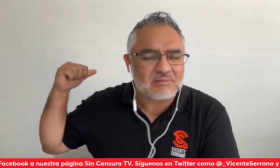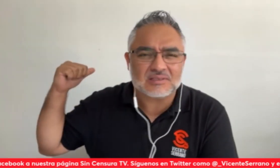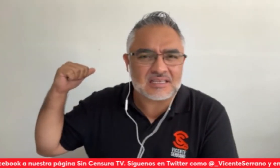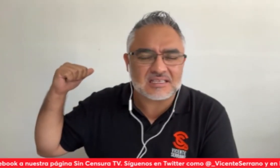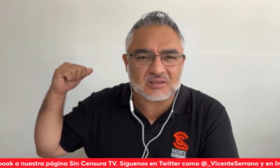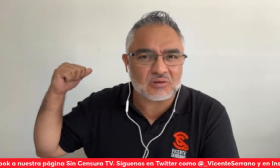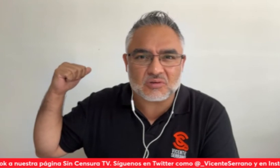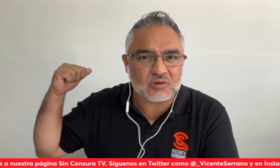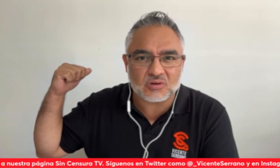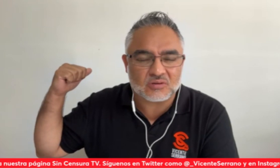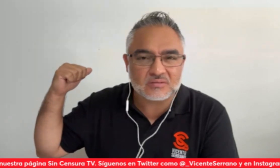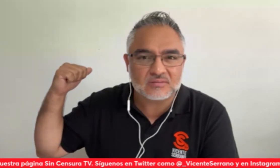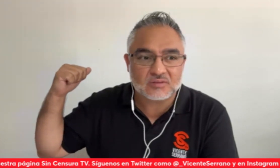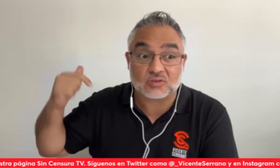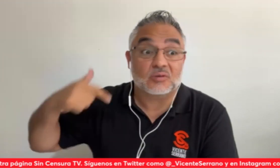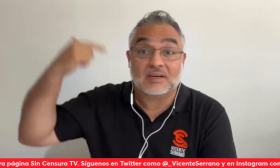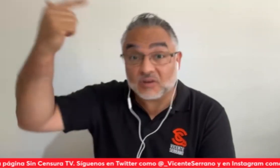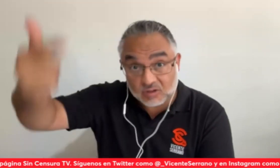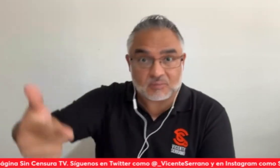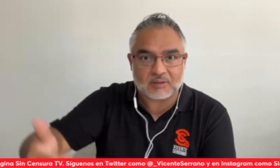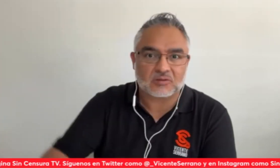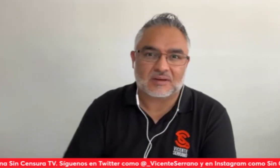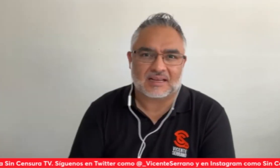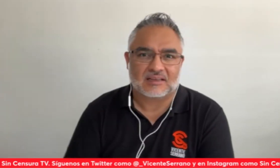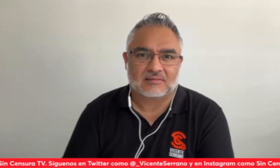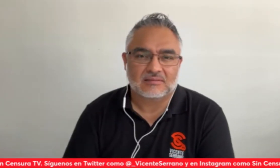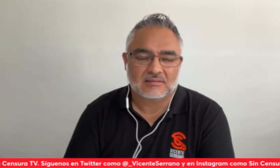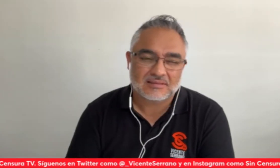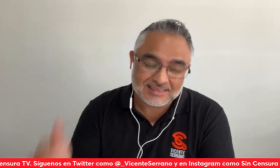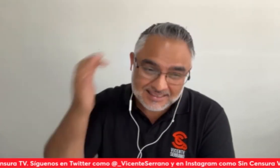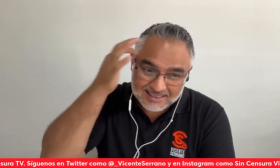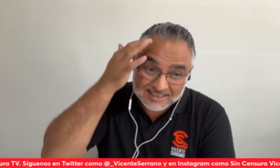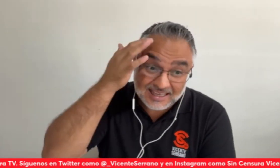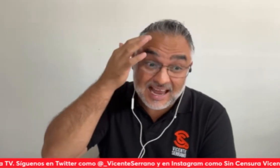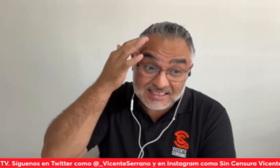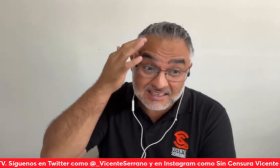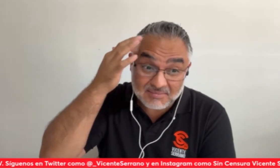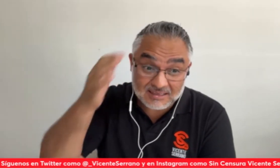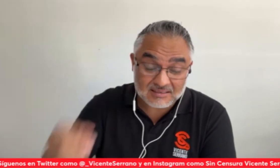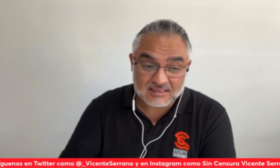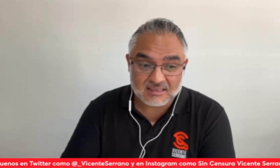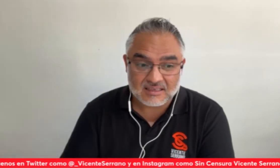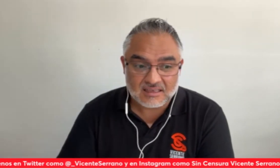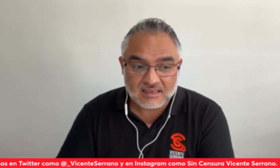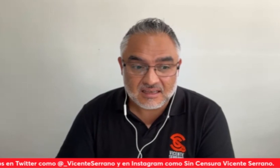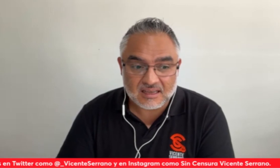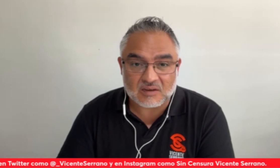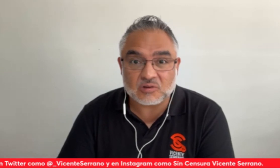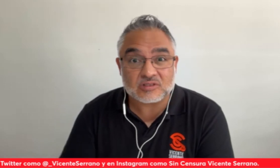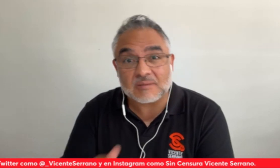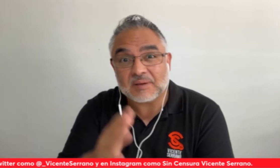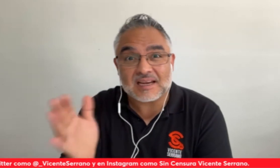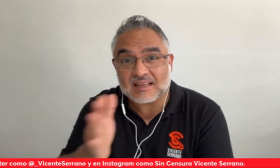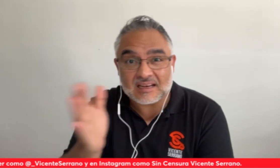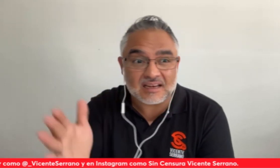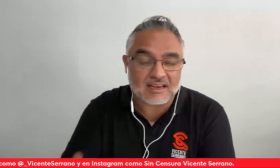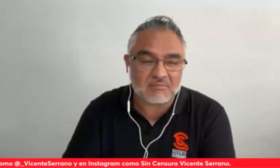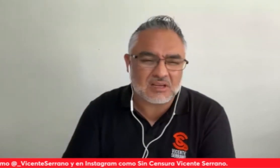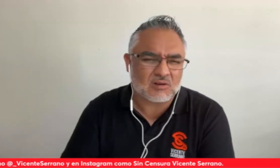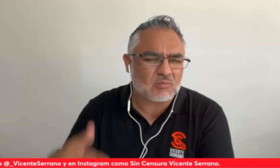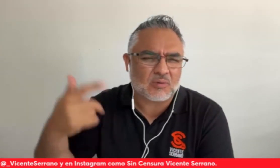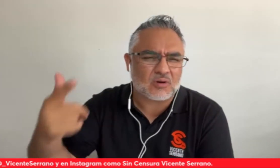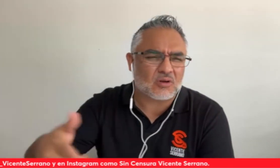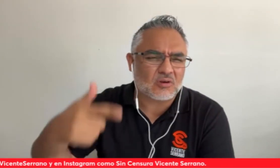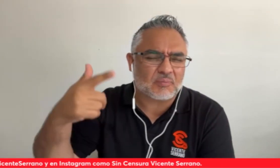acabamos de decir Toño y yo sobre otro personaje no Qué lástima que algunos se pierdan en el